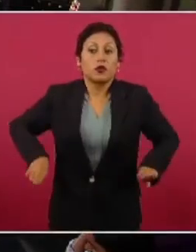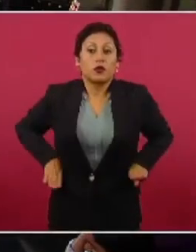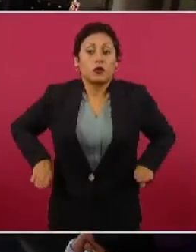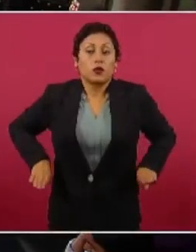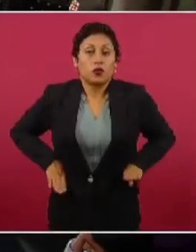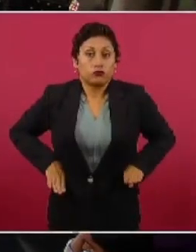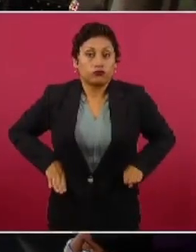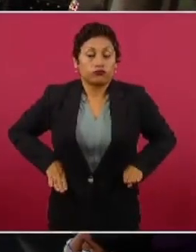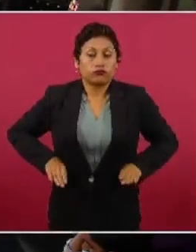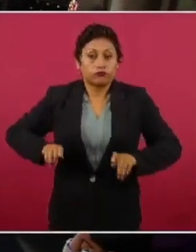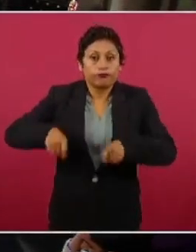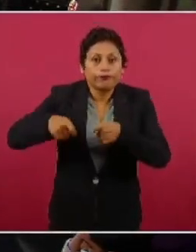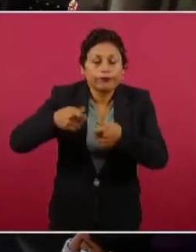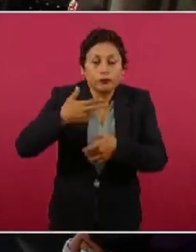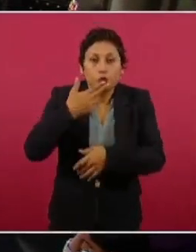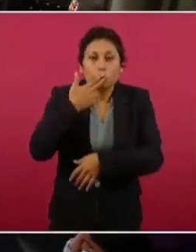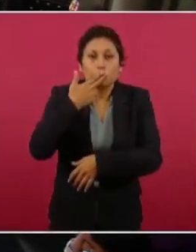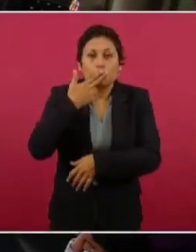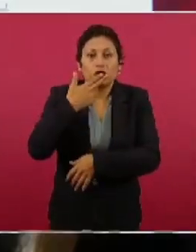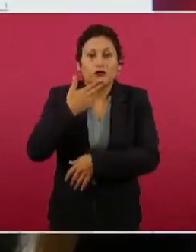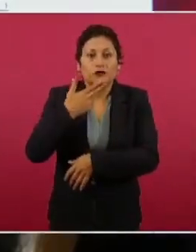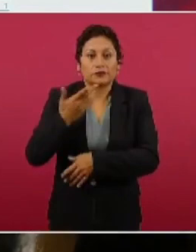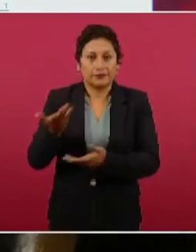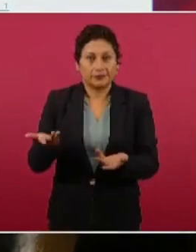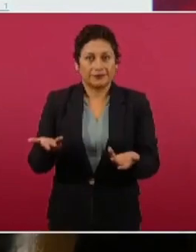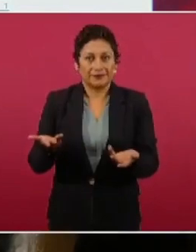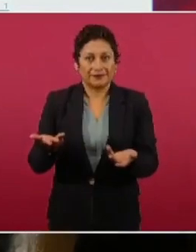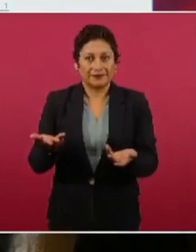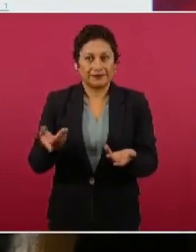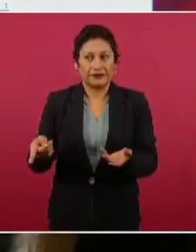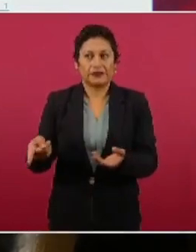porque esto lo sacamos